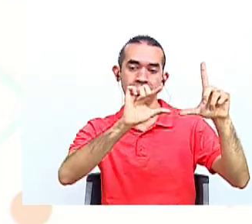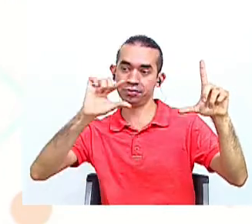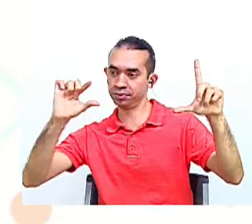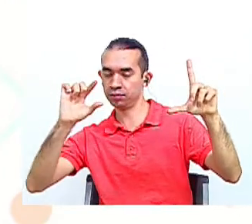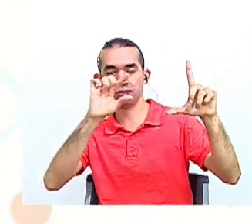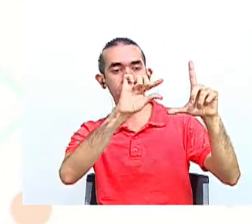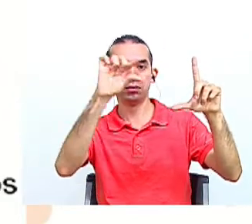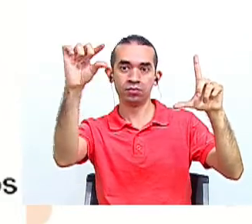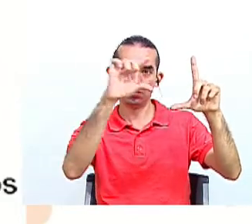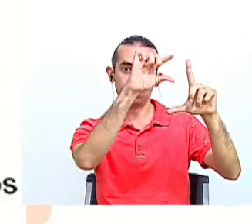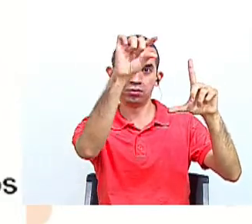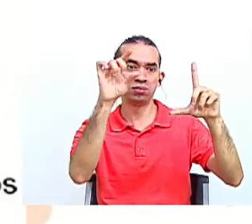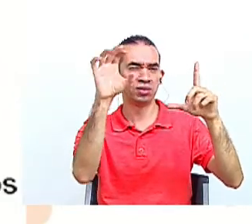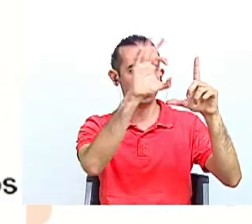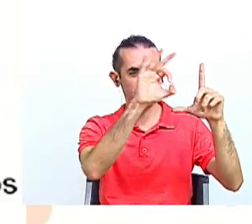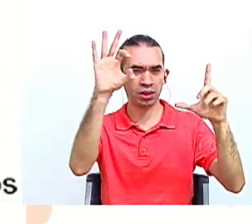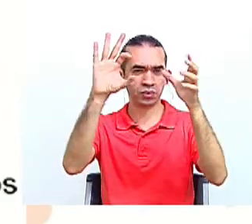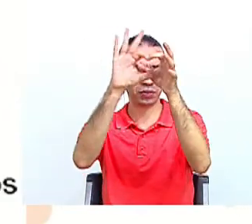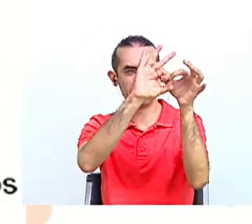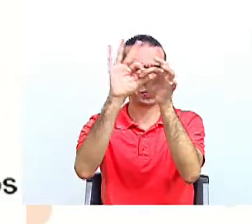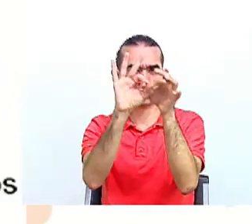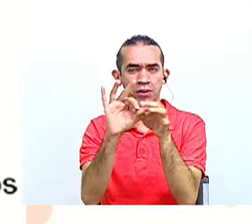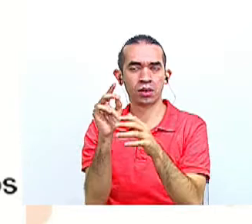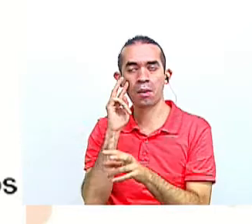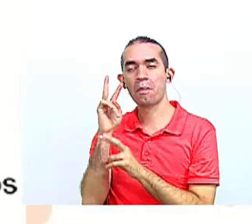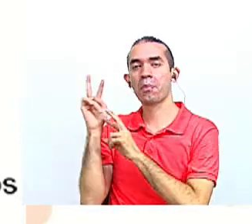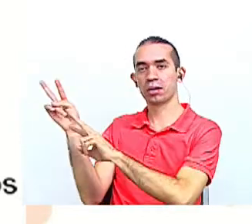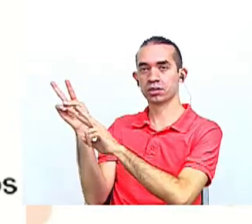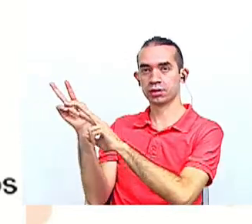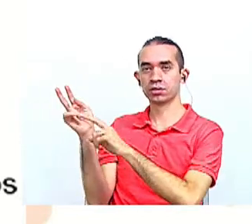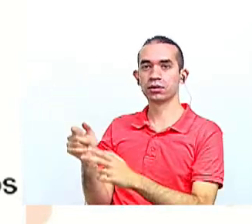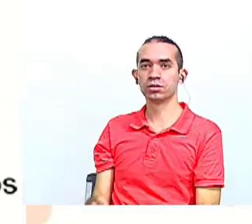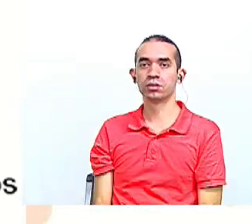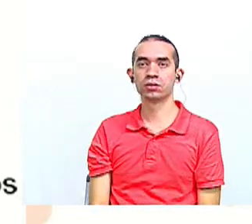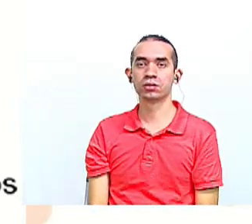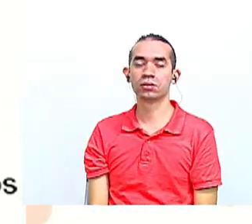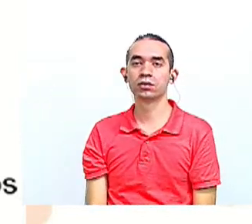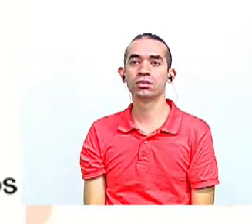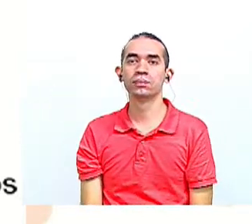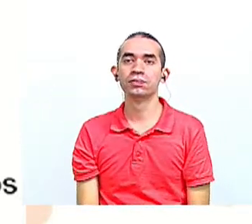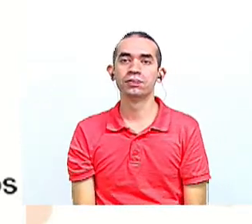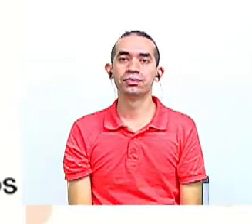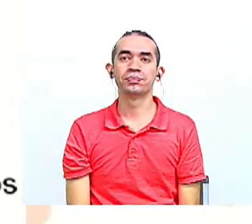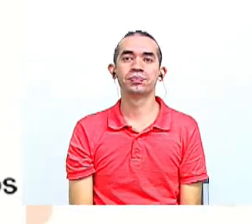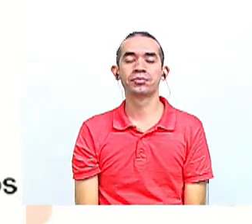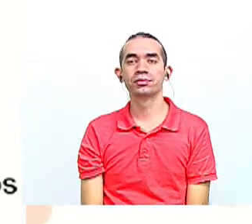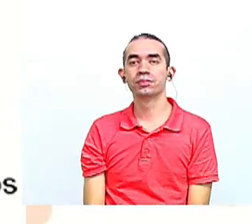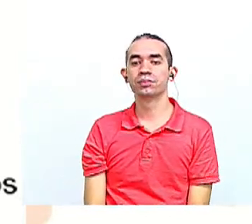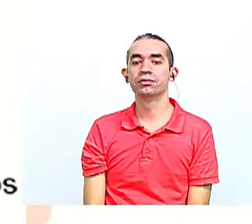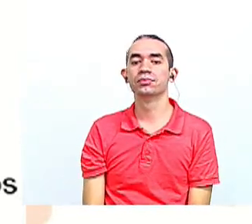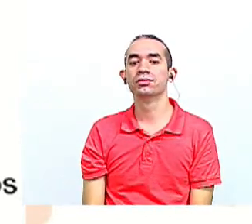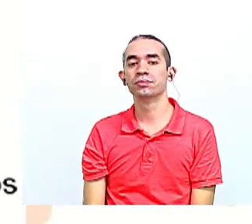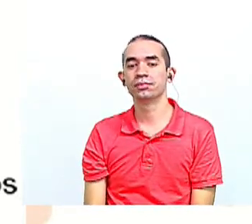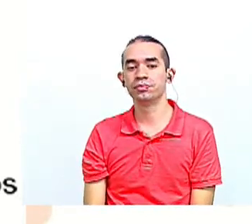triángulo principal? Veamos la figura. Tenemos como triángulo principal al